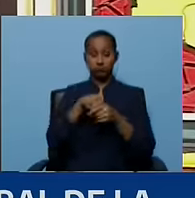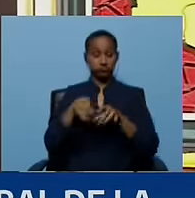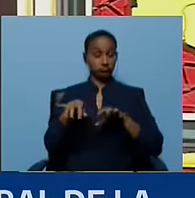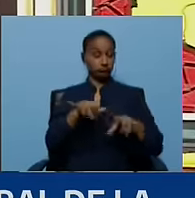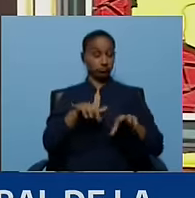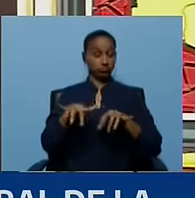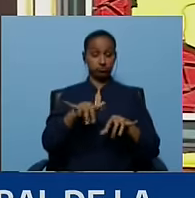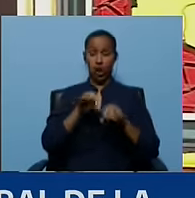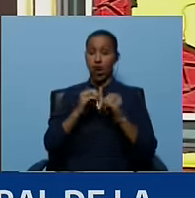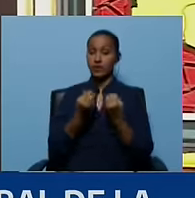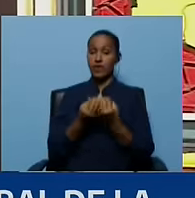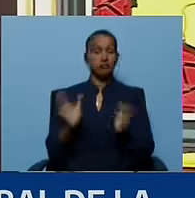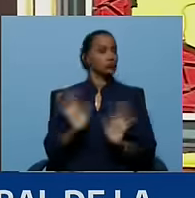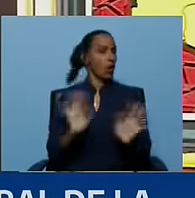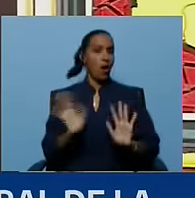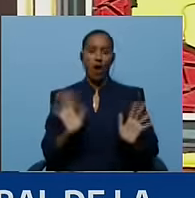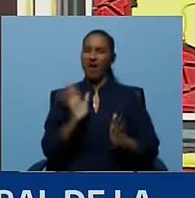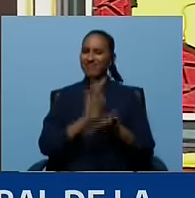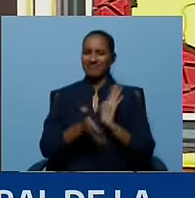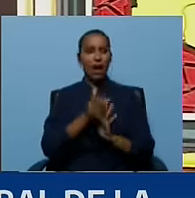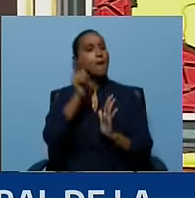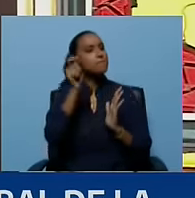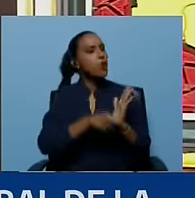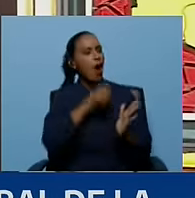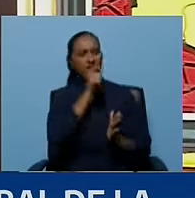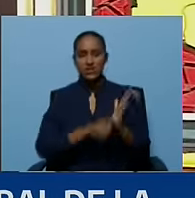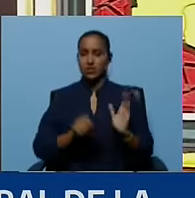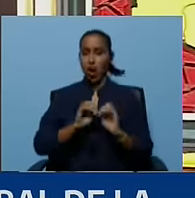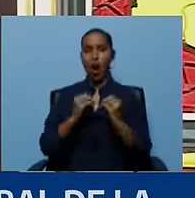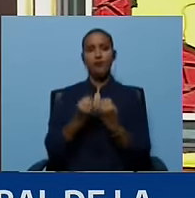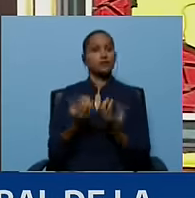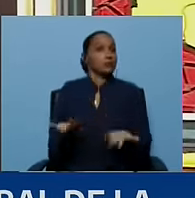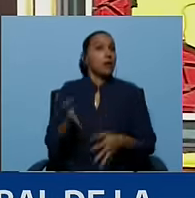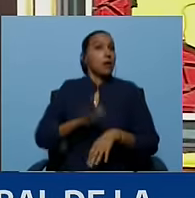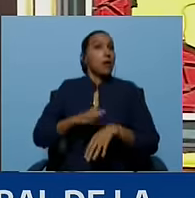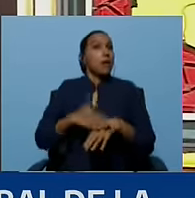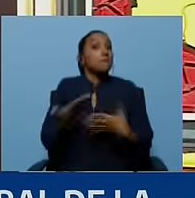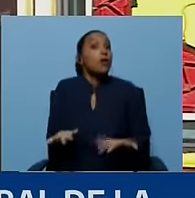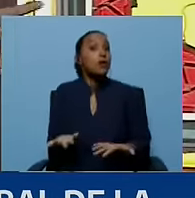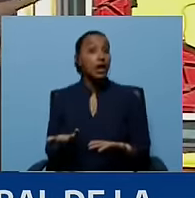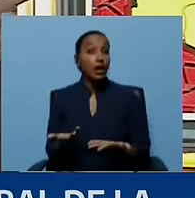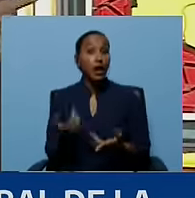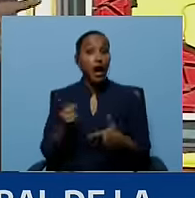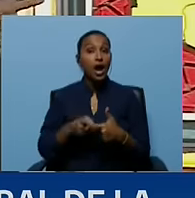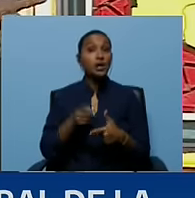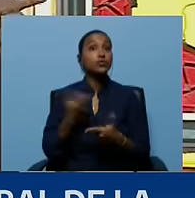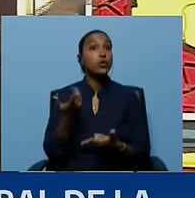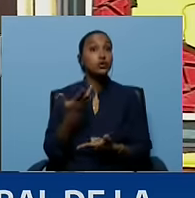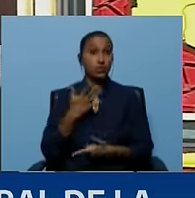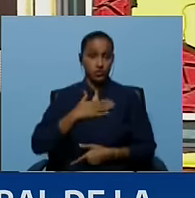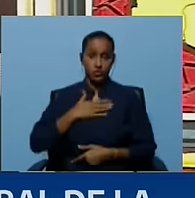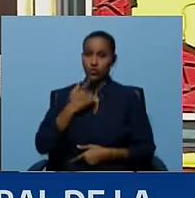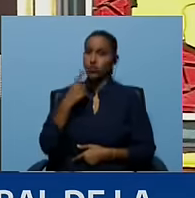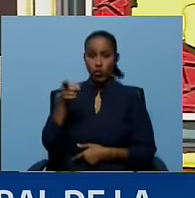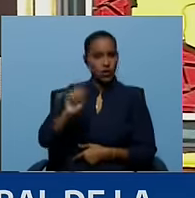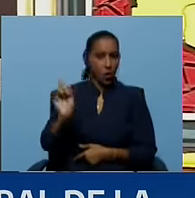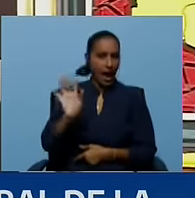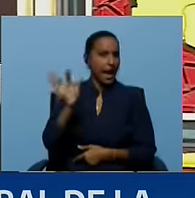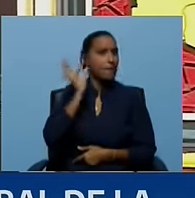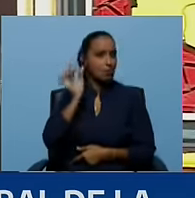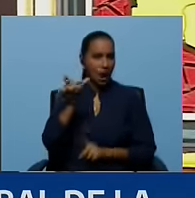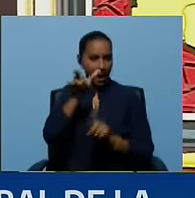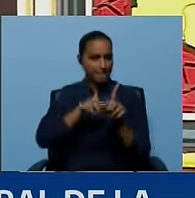estoy diciendo, pero casi que le prohíbo. Porque entonces hay gente, no digo Magali, Magali es muy bueno, se la pasa en la